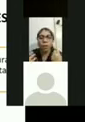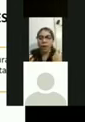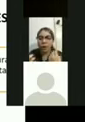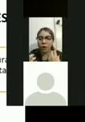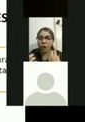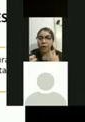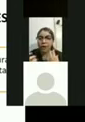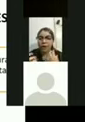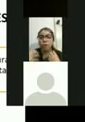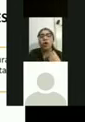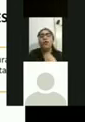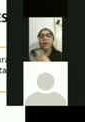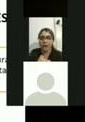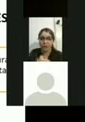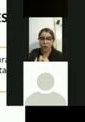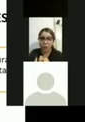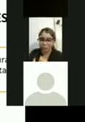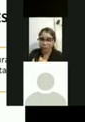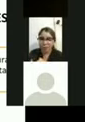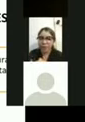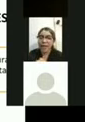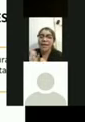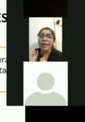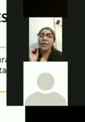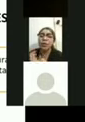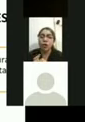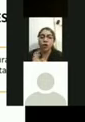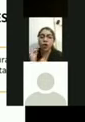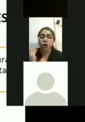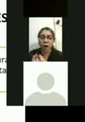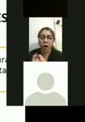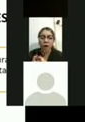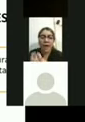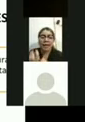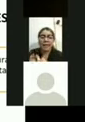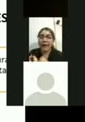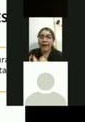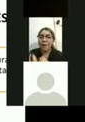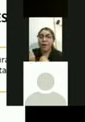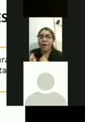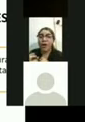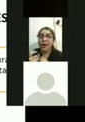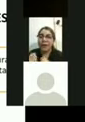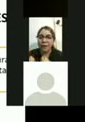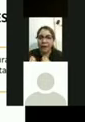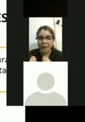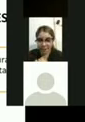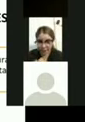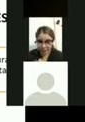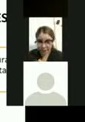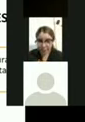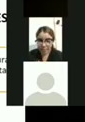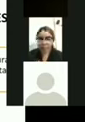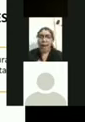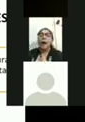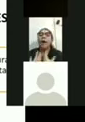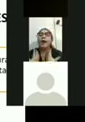un objeto de su contexto, resultó trocado ya que fueron